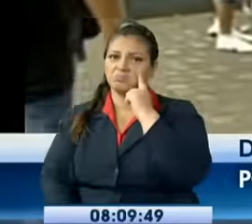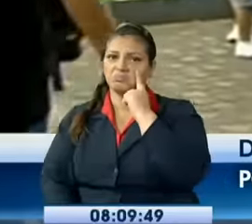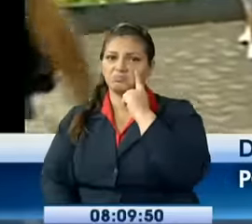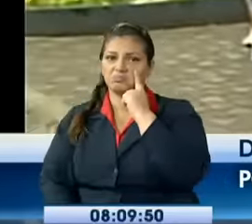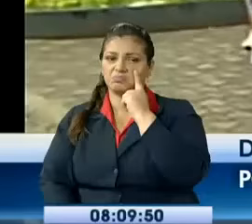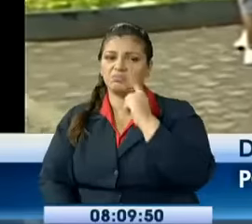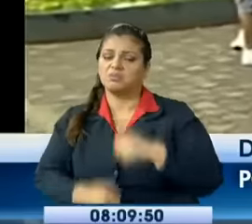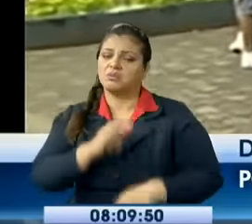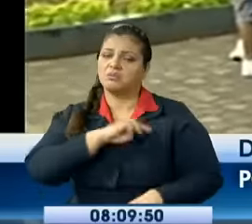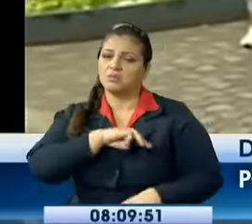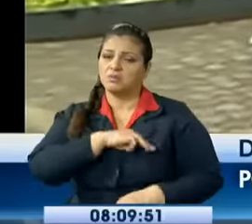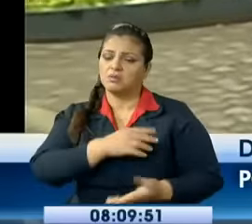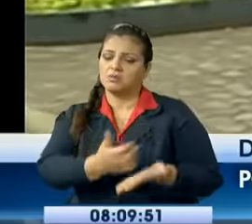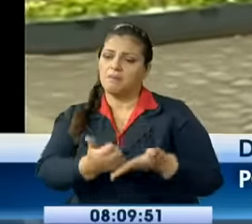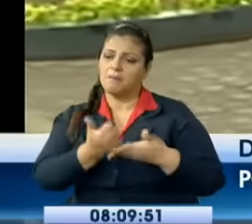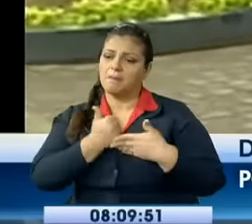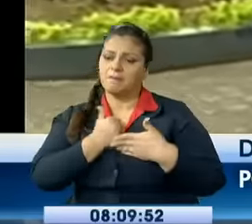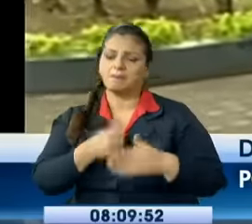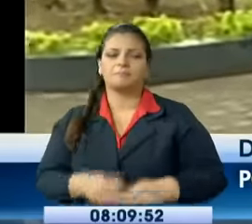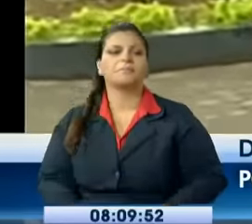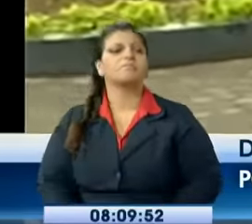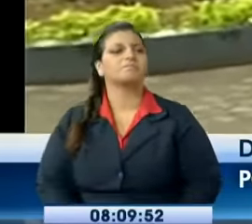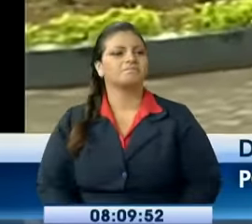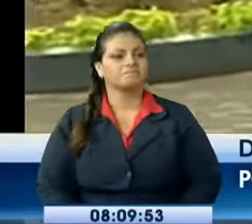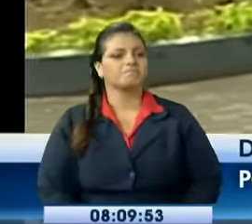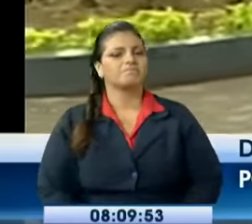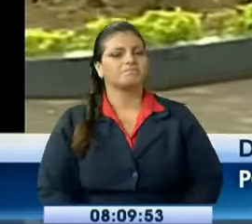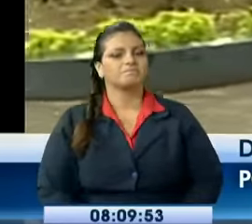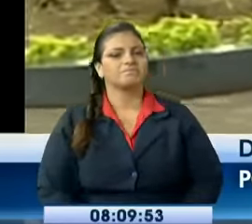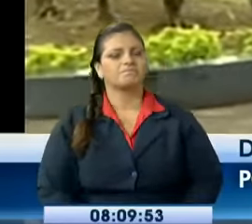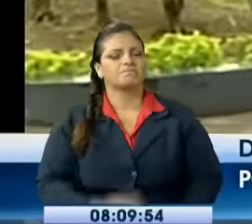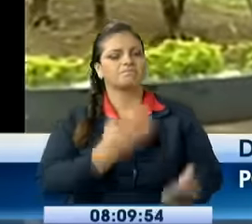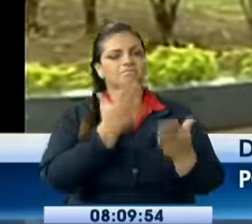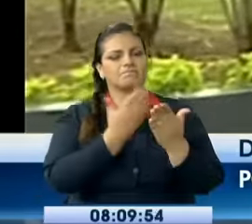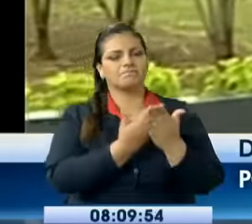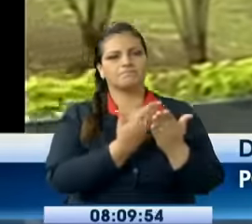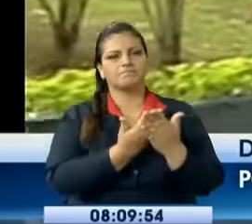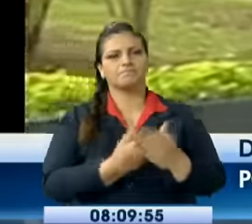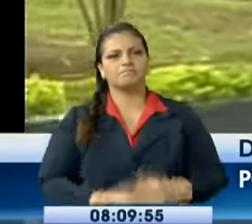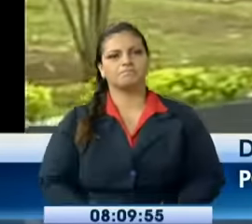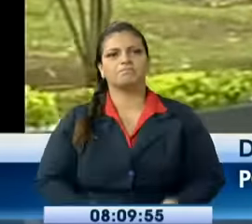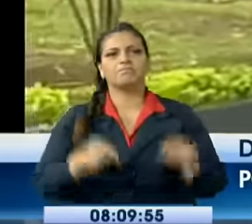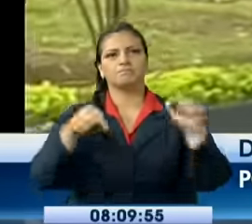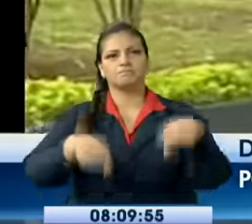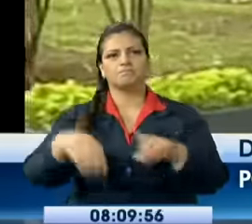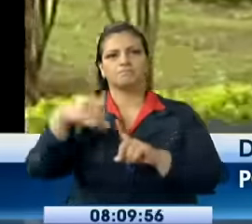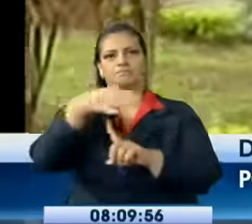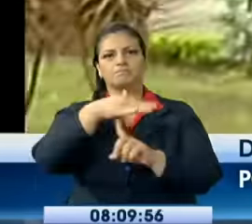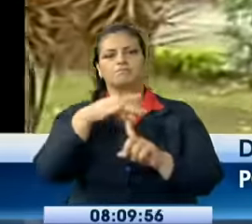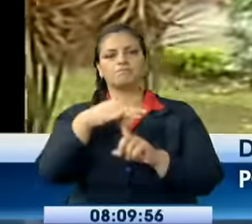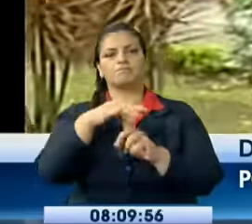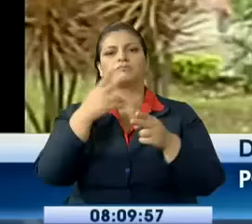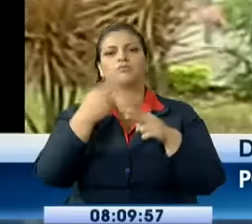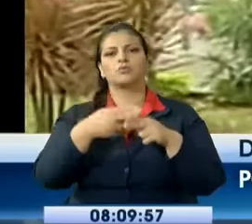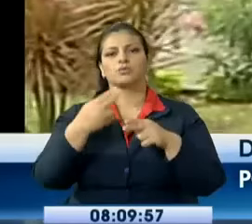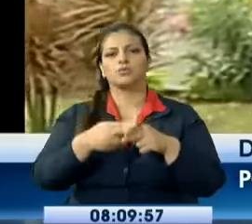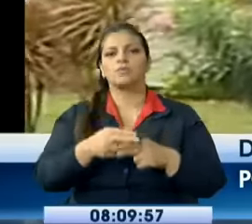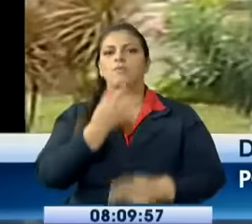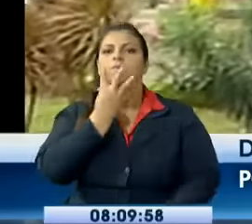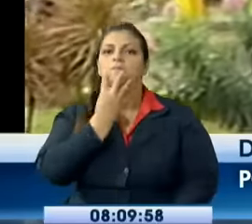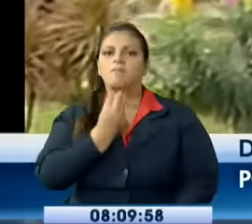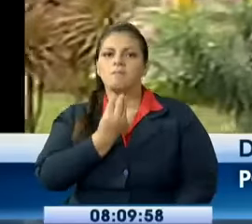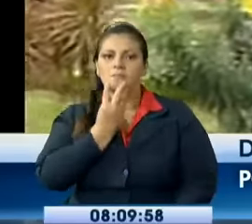Perfecto, ese es el detalle, la información de quienes se están acercando ya hasta el Parque Eloy Alfaro para poder acceder a